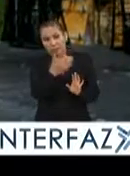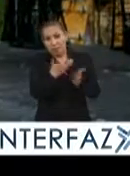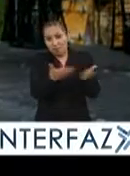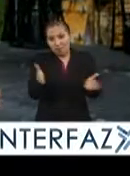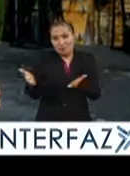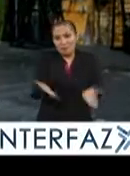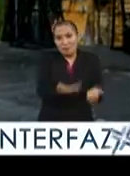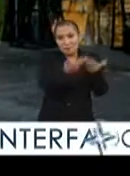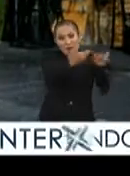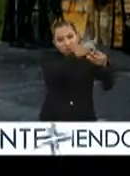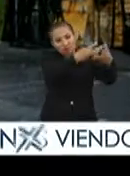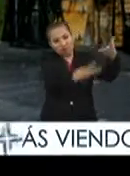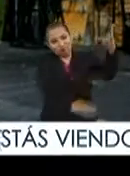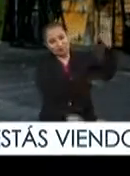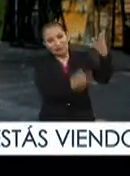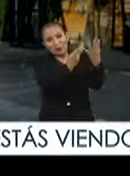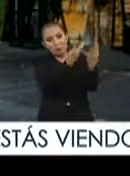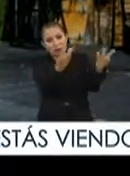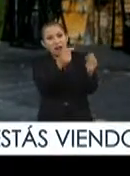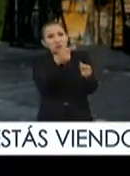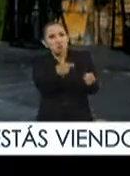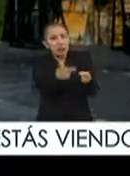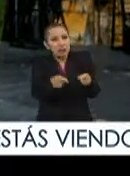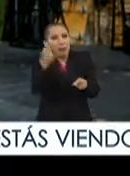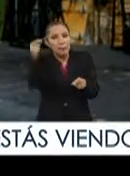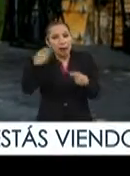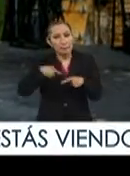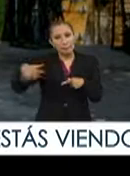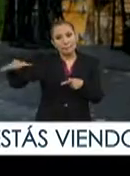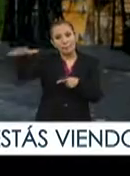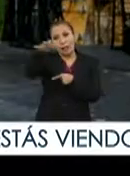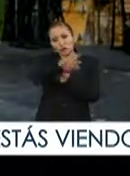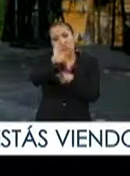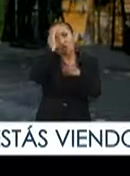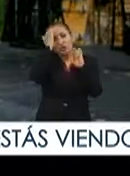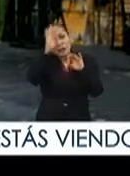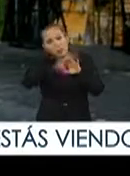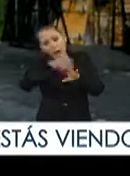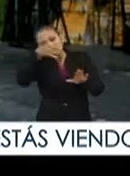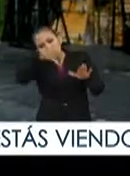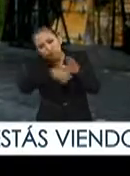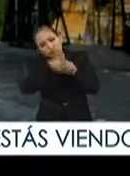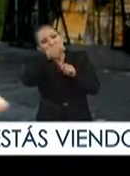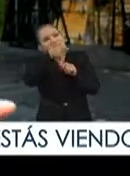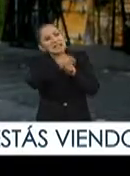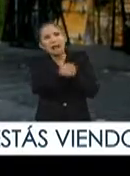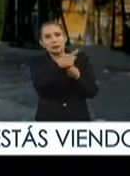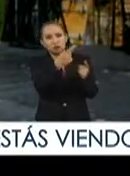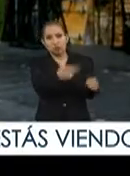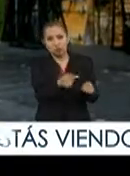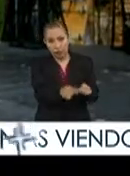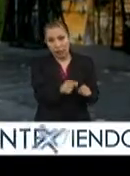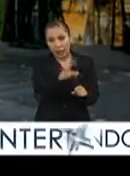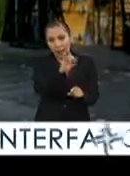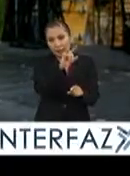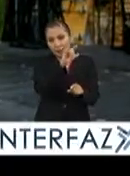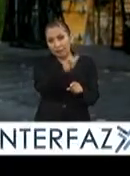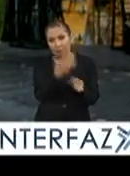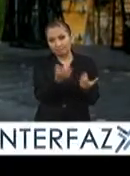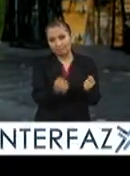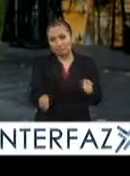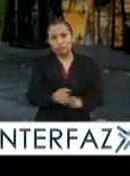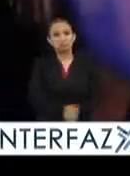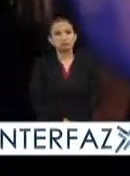abriendo un poco más el repertorio para la gente conocer más de lo que es esta música clásica, música